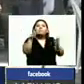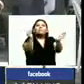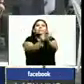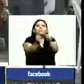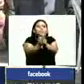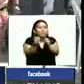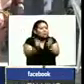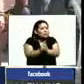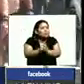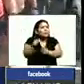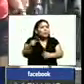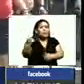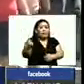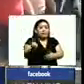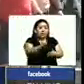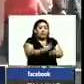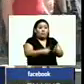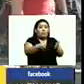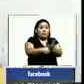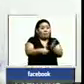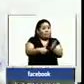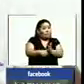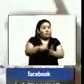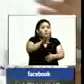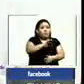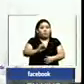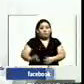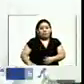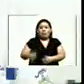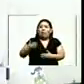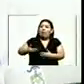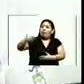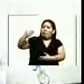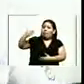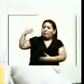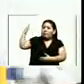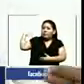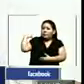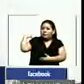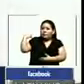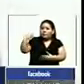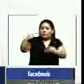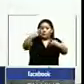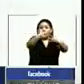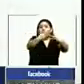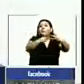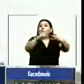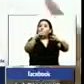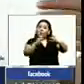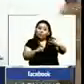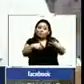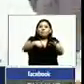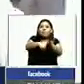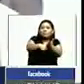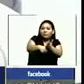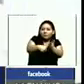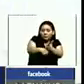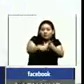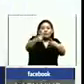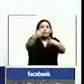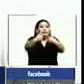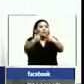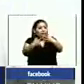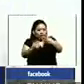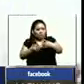Que enfrentan Alcaldes A nivel nacional Desde muchos años Está en el código municipal Están En la ley de la